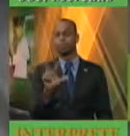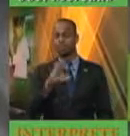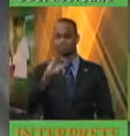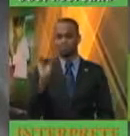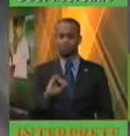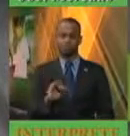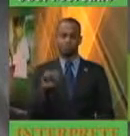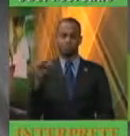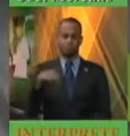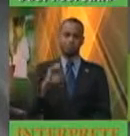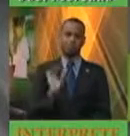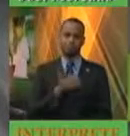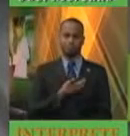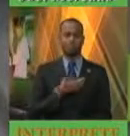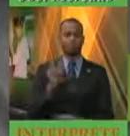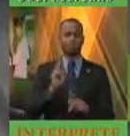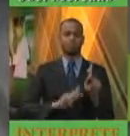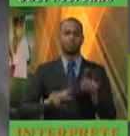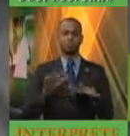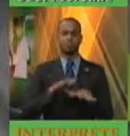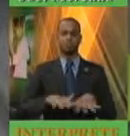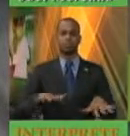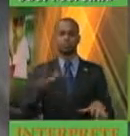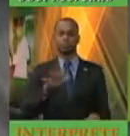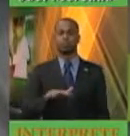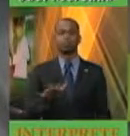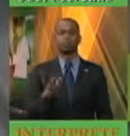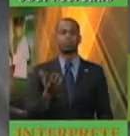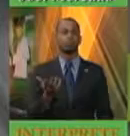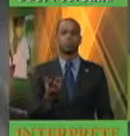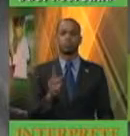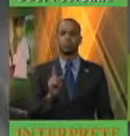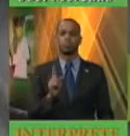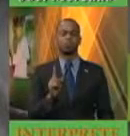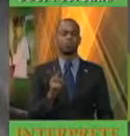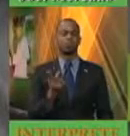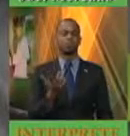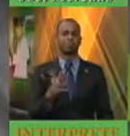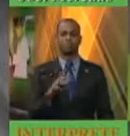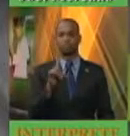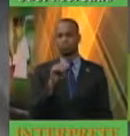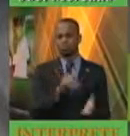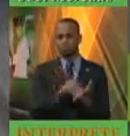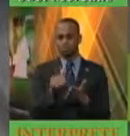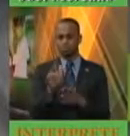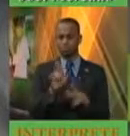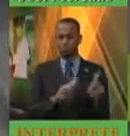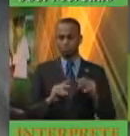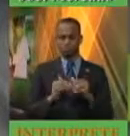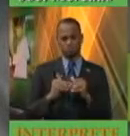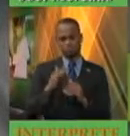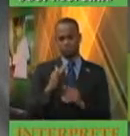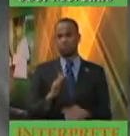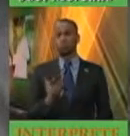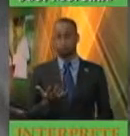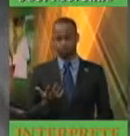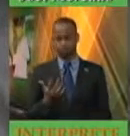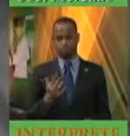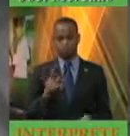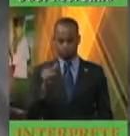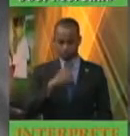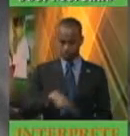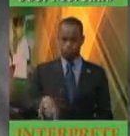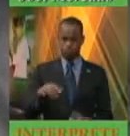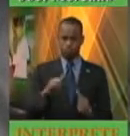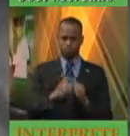12.3% de nuestra población. Es decir, estamos hablando de un poco más de 1 millón de personas que no